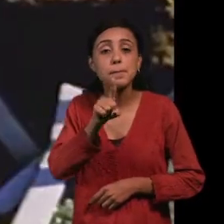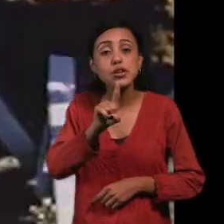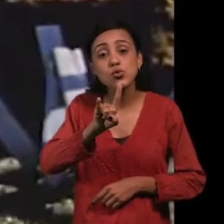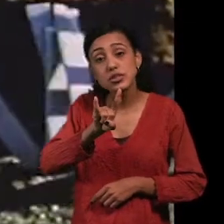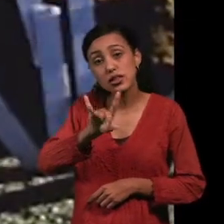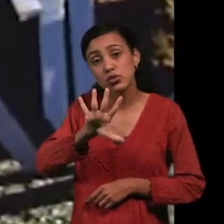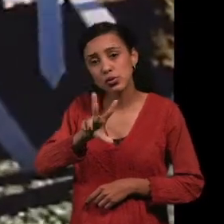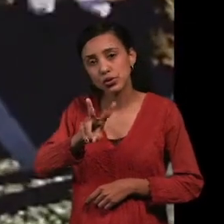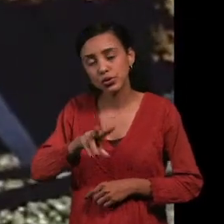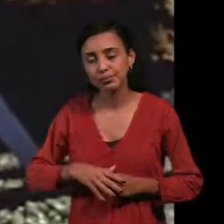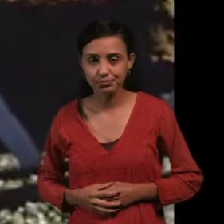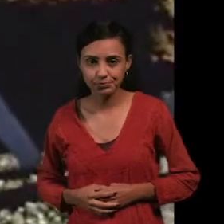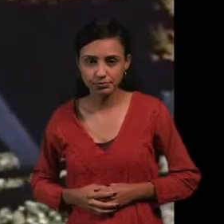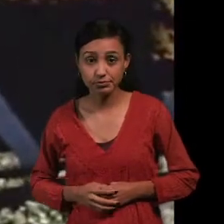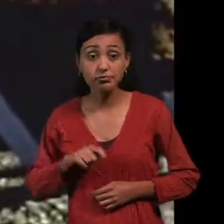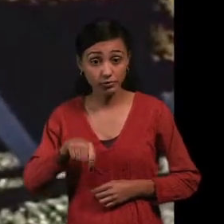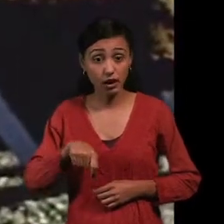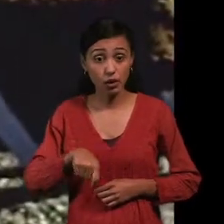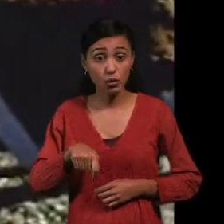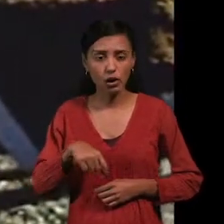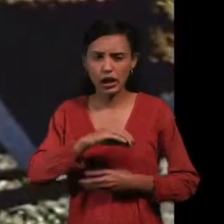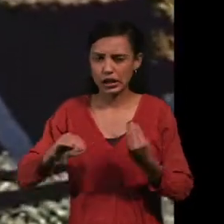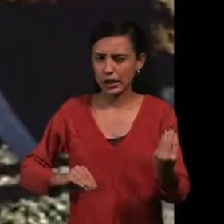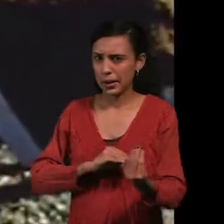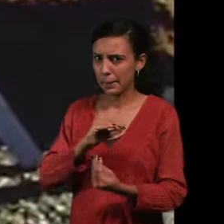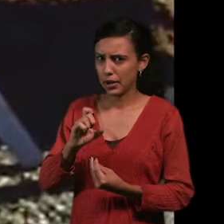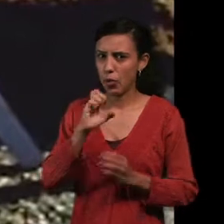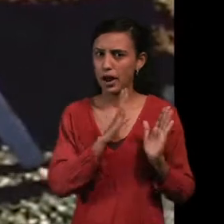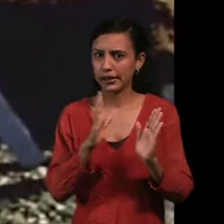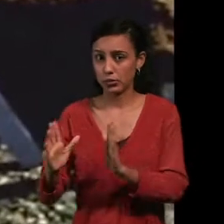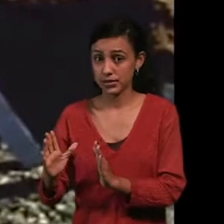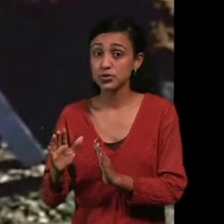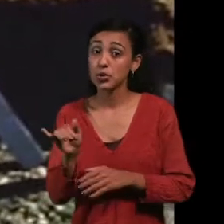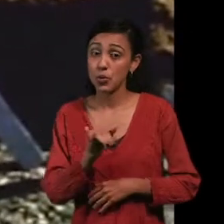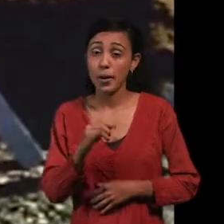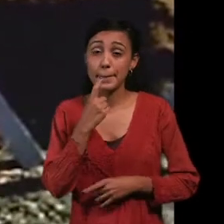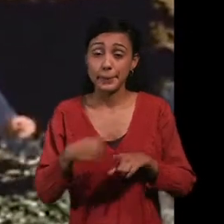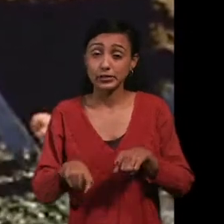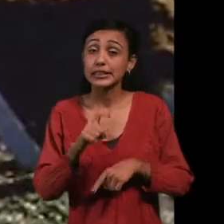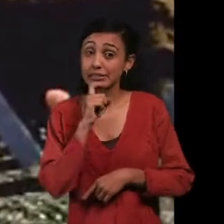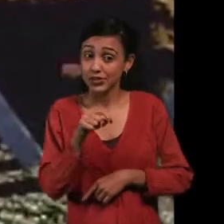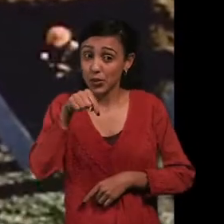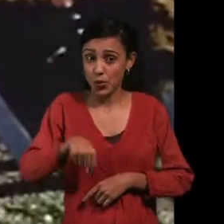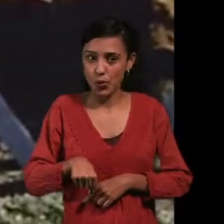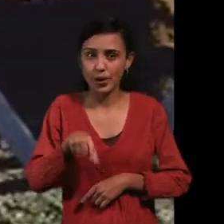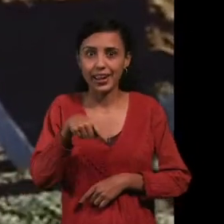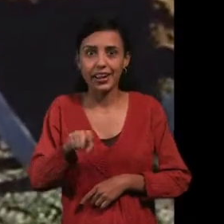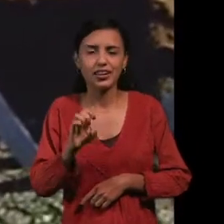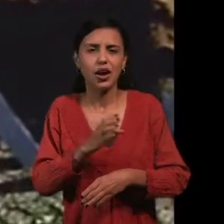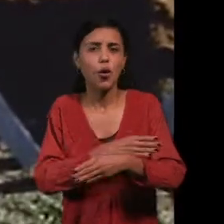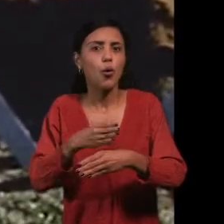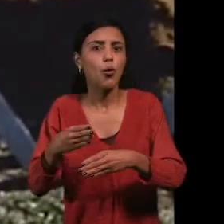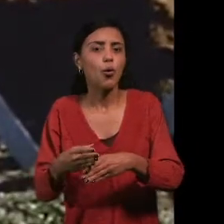1952. A la luz de nuestros días, han cambiado las categorizaciones y difícilmente hoy esta genial